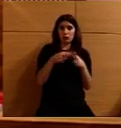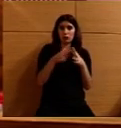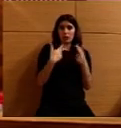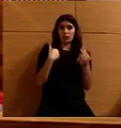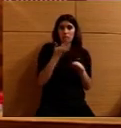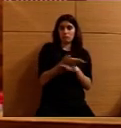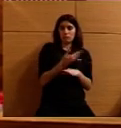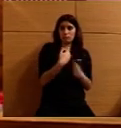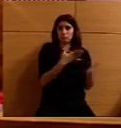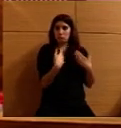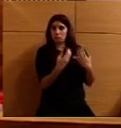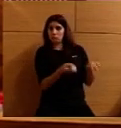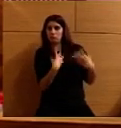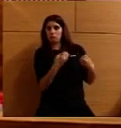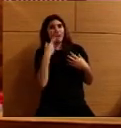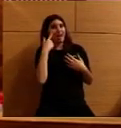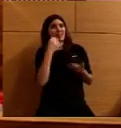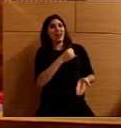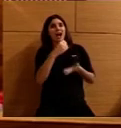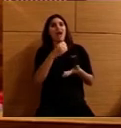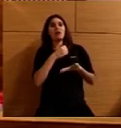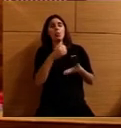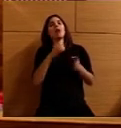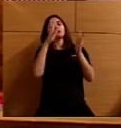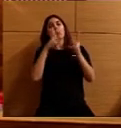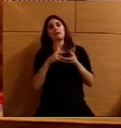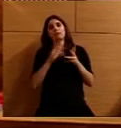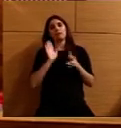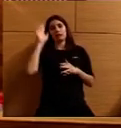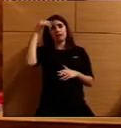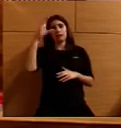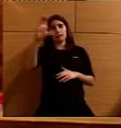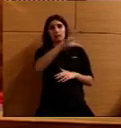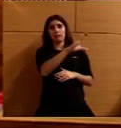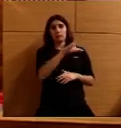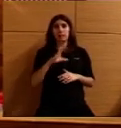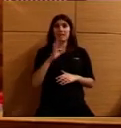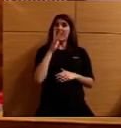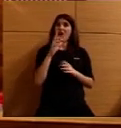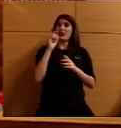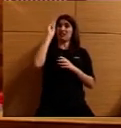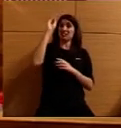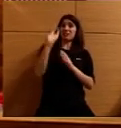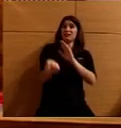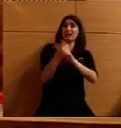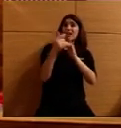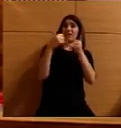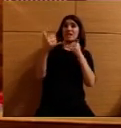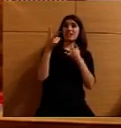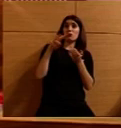sociales municipales y que nos digan todas las ayudas que se reciben desde la Generalitat, a la que ahora instamos a que cree una línea que existe desde